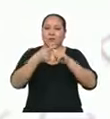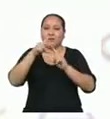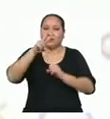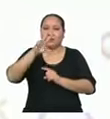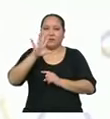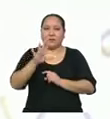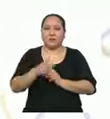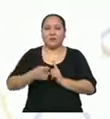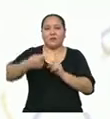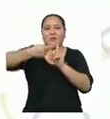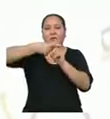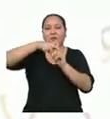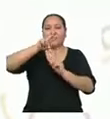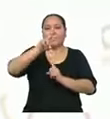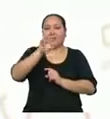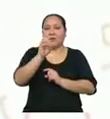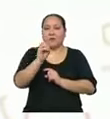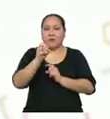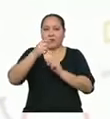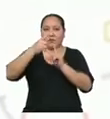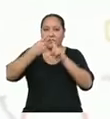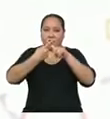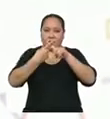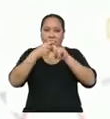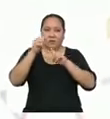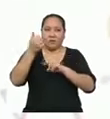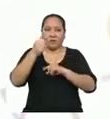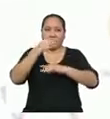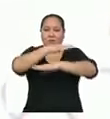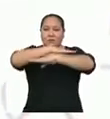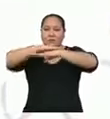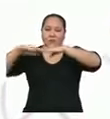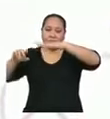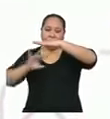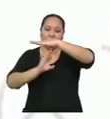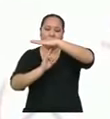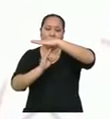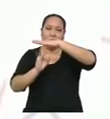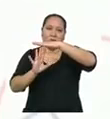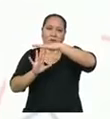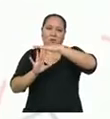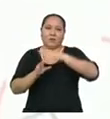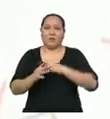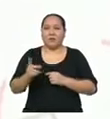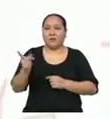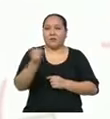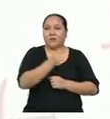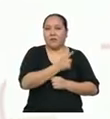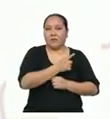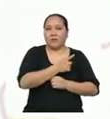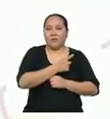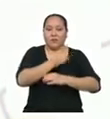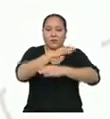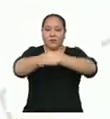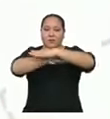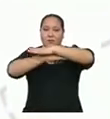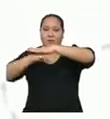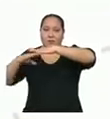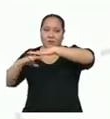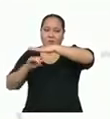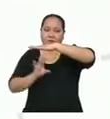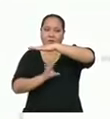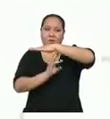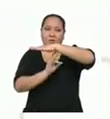todo eso dividirlo entre 75, que es el total de datos. Al dividir la suma de todas esas multiplicaciones